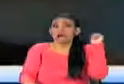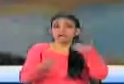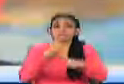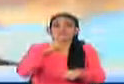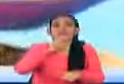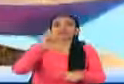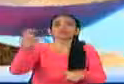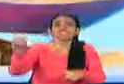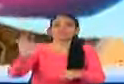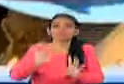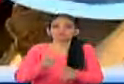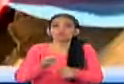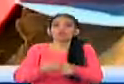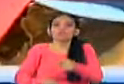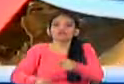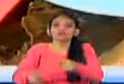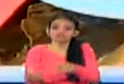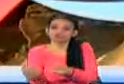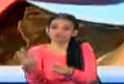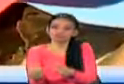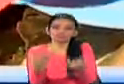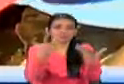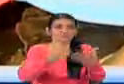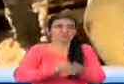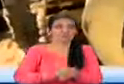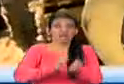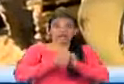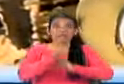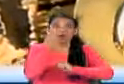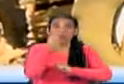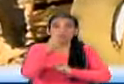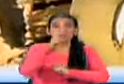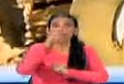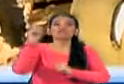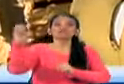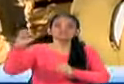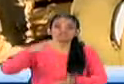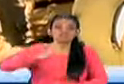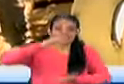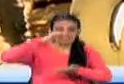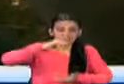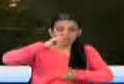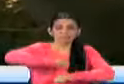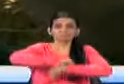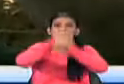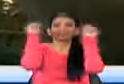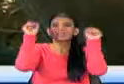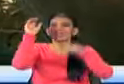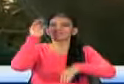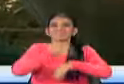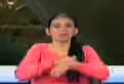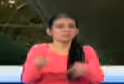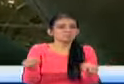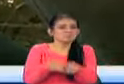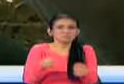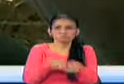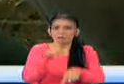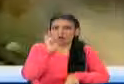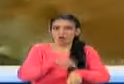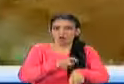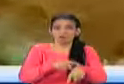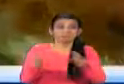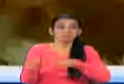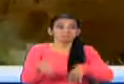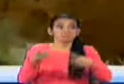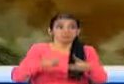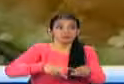de cada planta se extraen varios litros diarios se debe ser en la mañana de una tarde a la misma hora también se